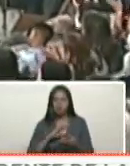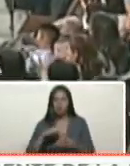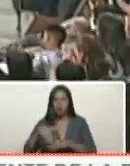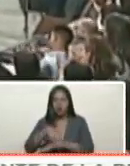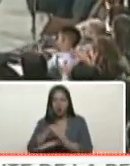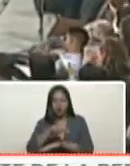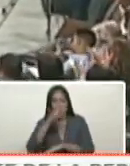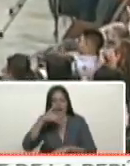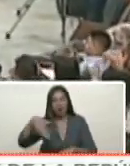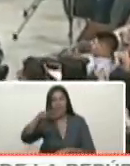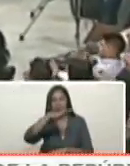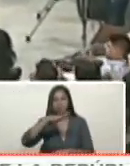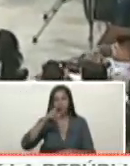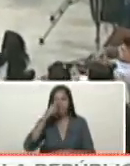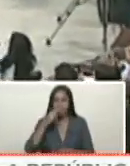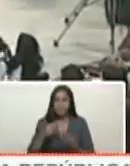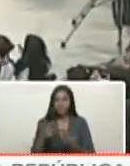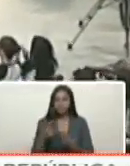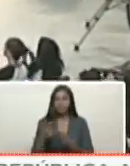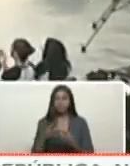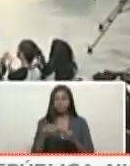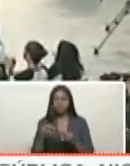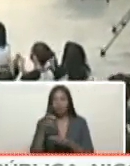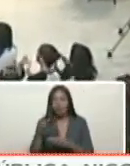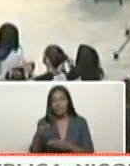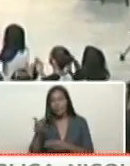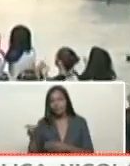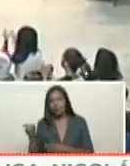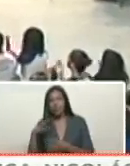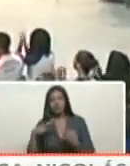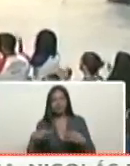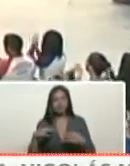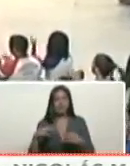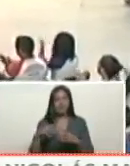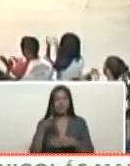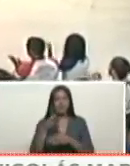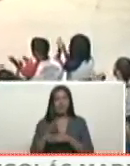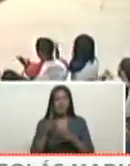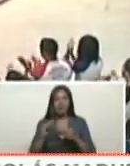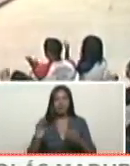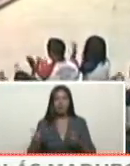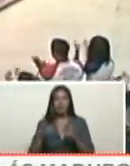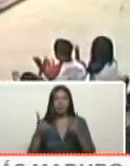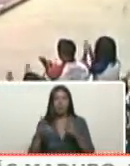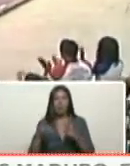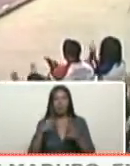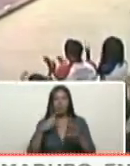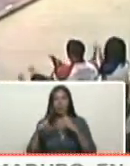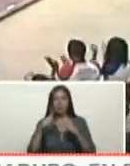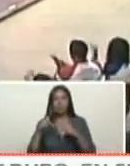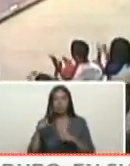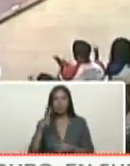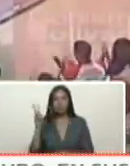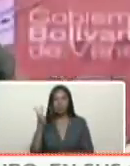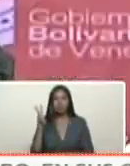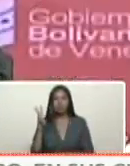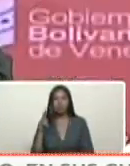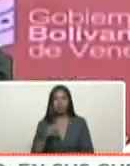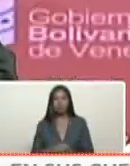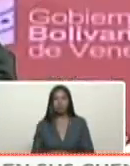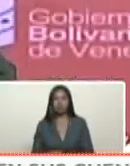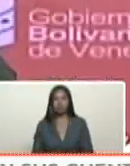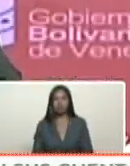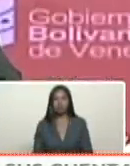calles, al pueblo humilde, a la gente sencilla, para que sea poder político en Venezuela, para que ejerza el